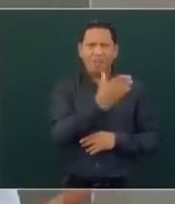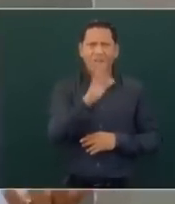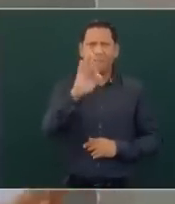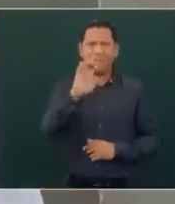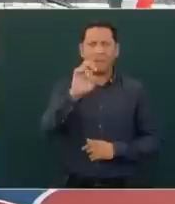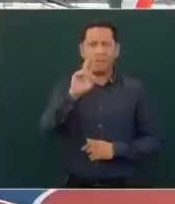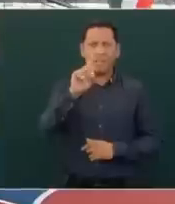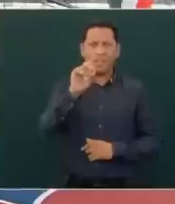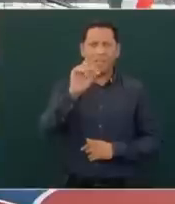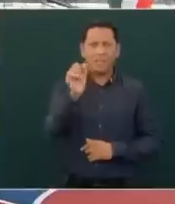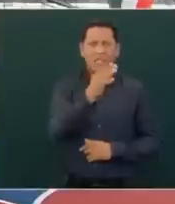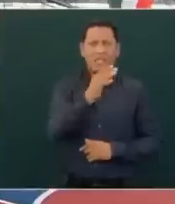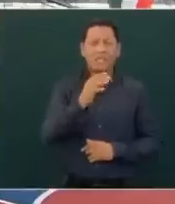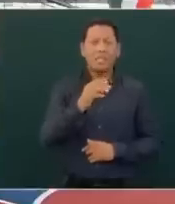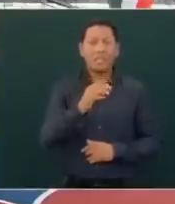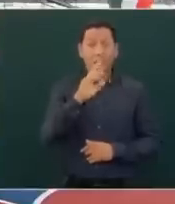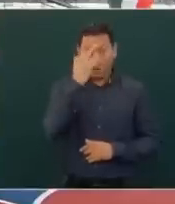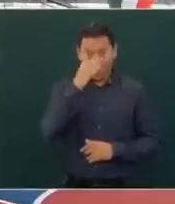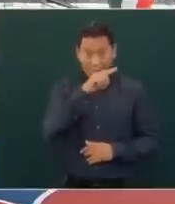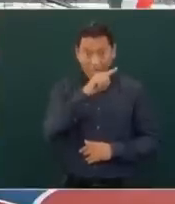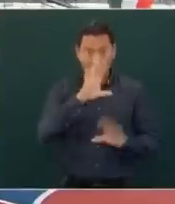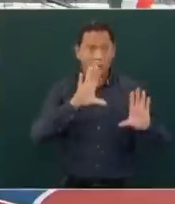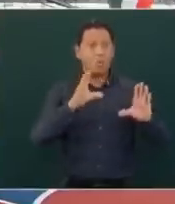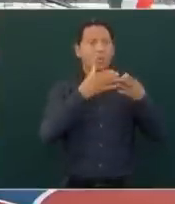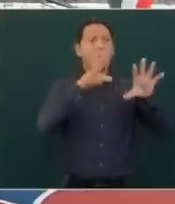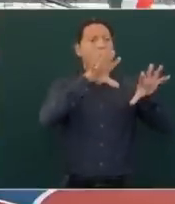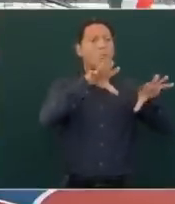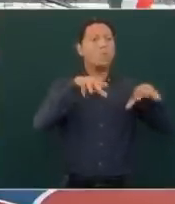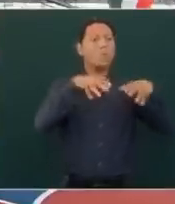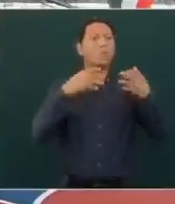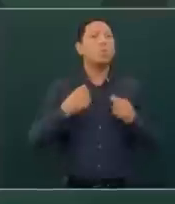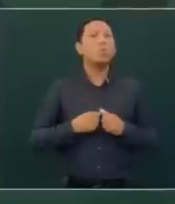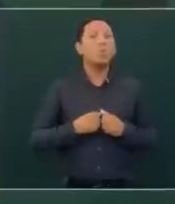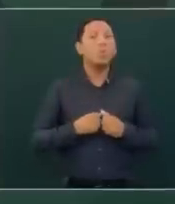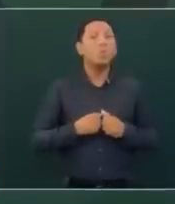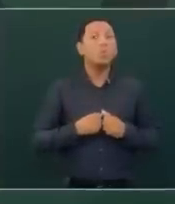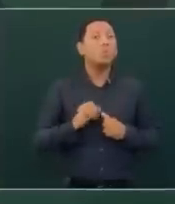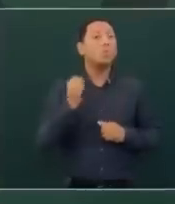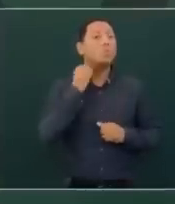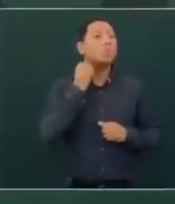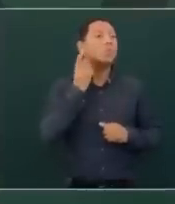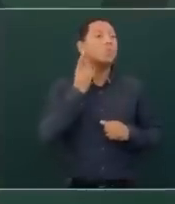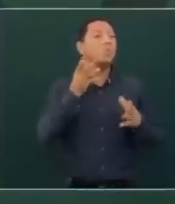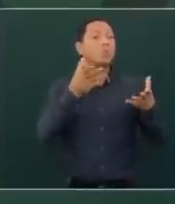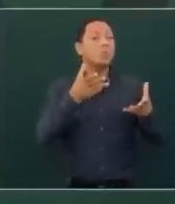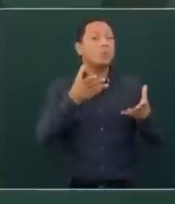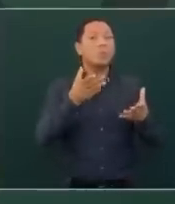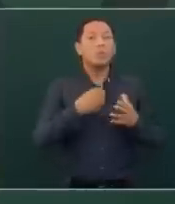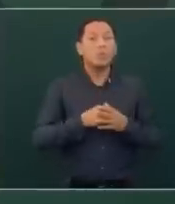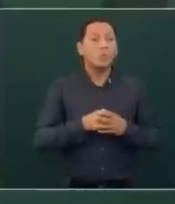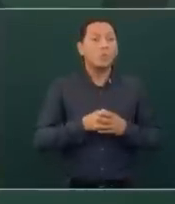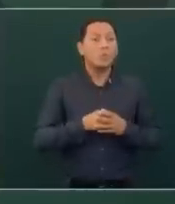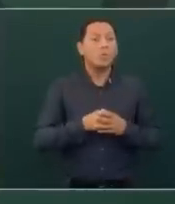pidió en el Congreso que se quemaran las boletas de la elección